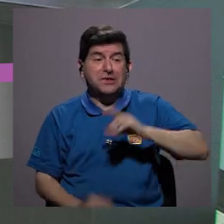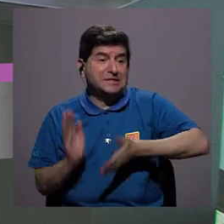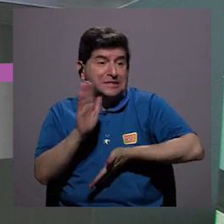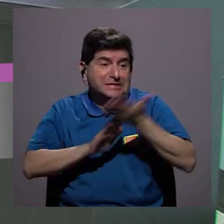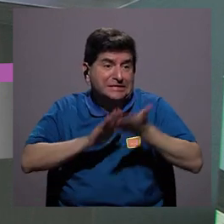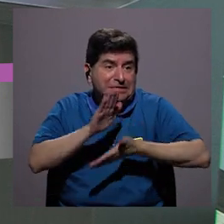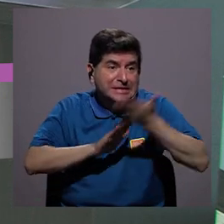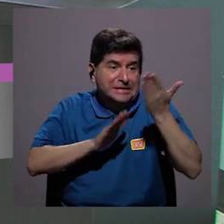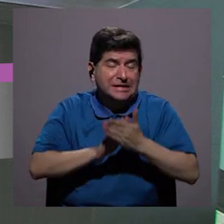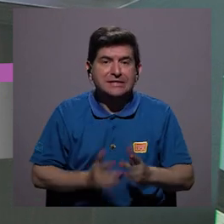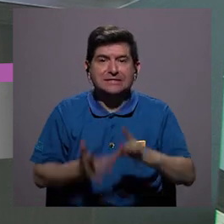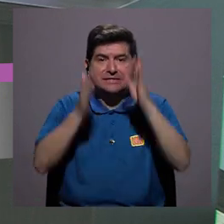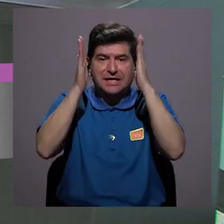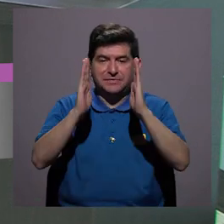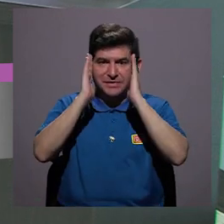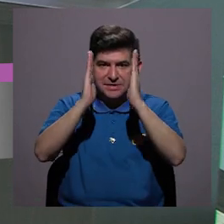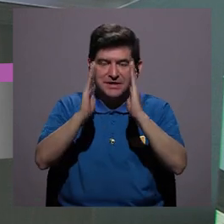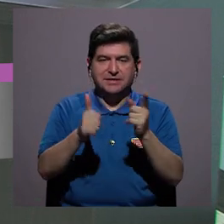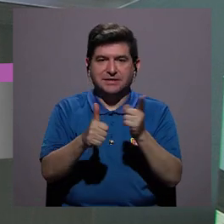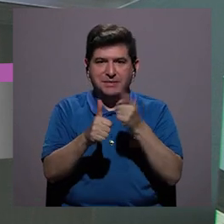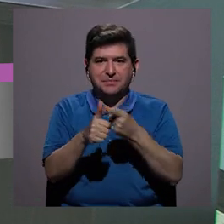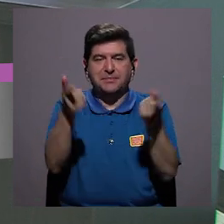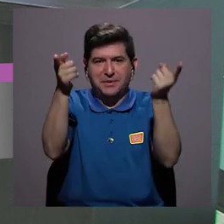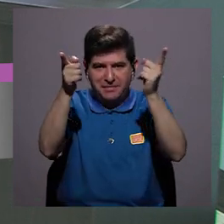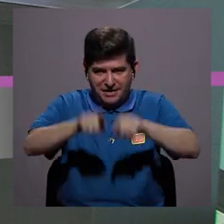al especialista en caso de... Ya vimos